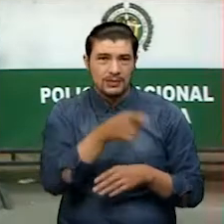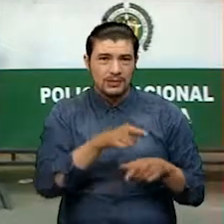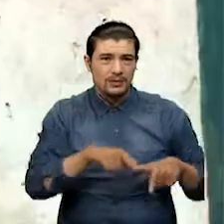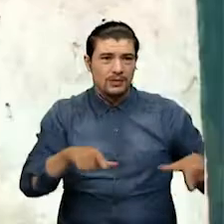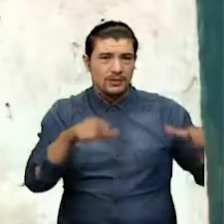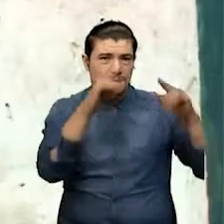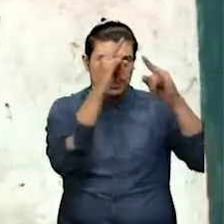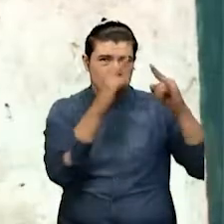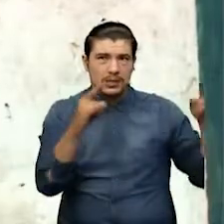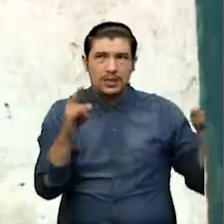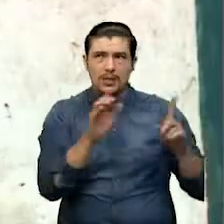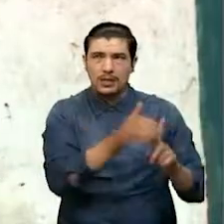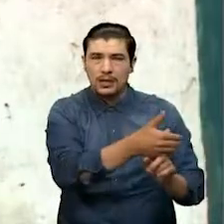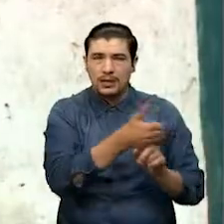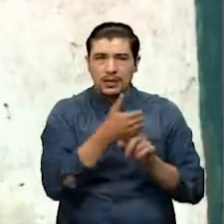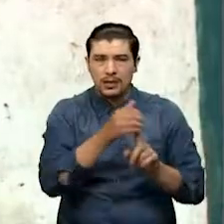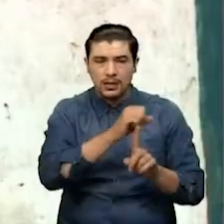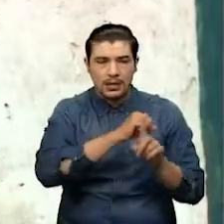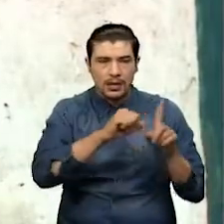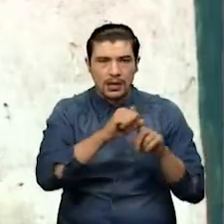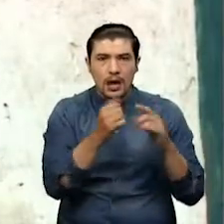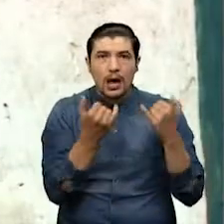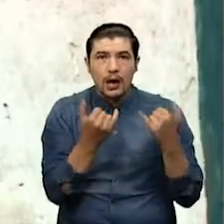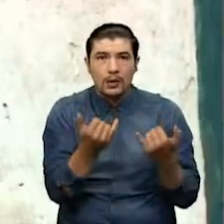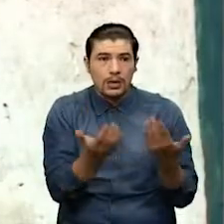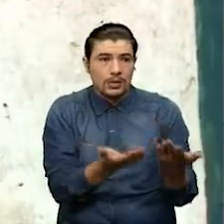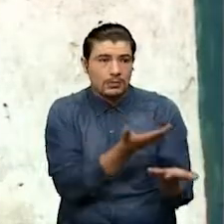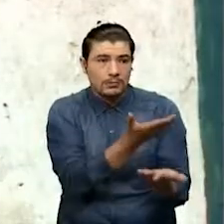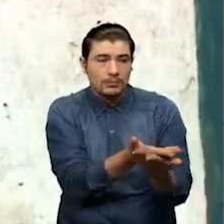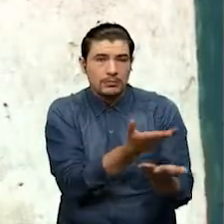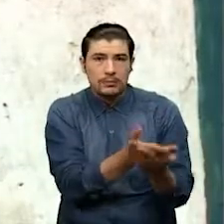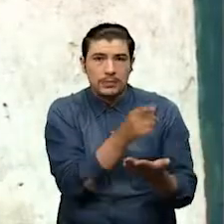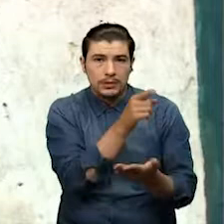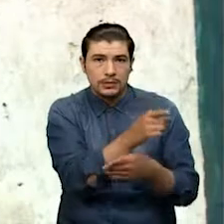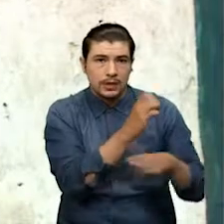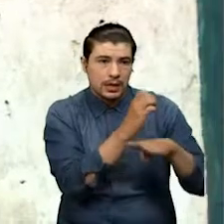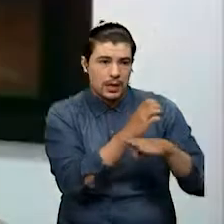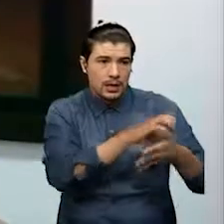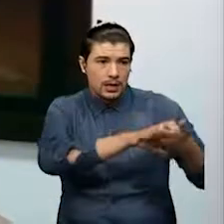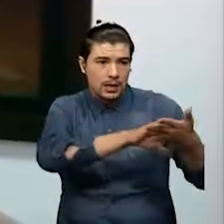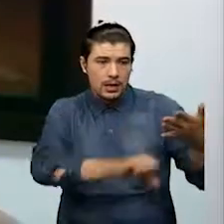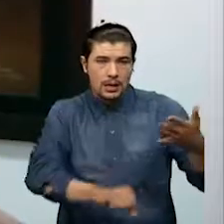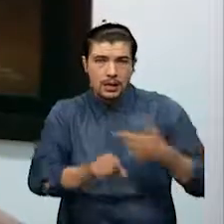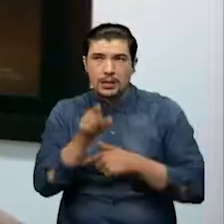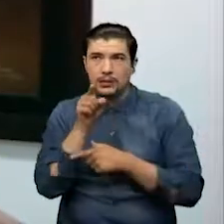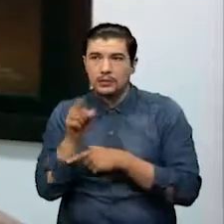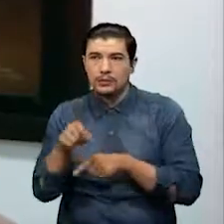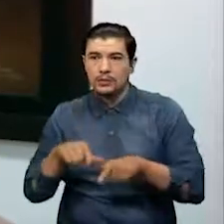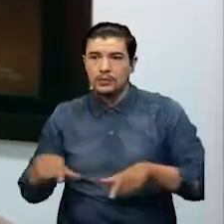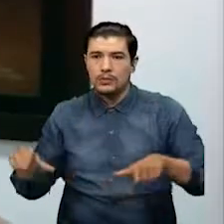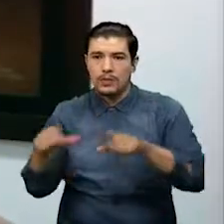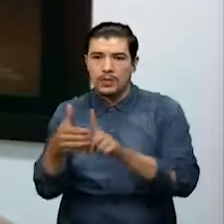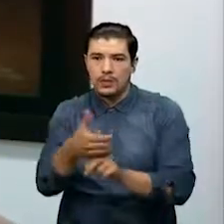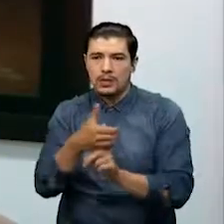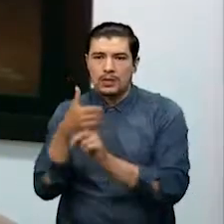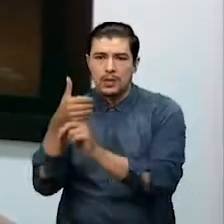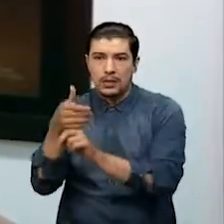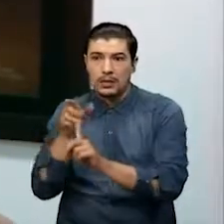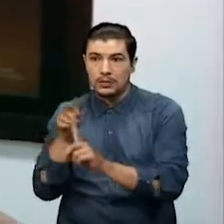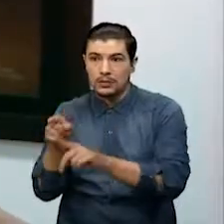del llamado refugio social se planteó suprimir esta entidad el refugio es una entidad que